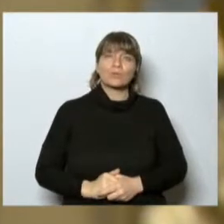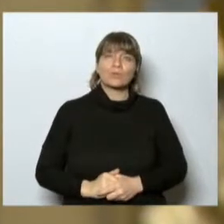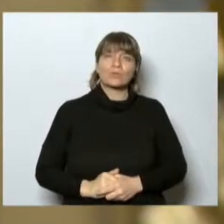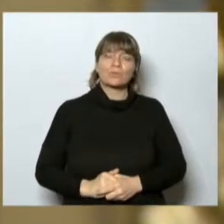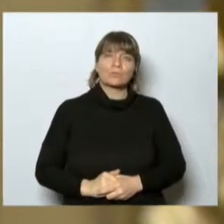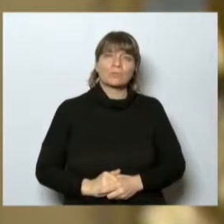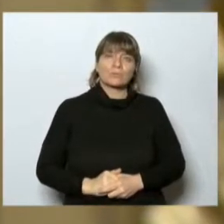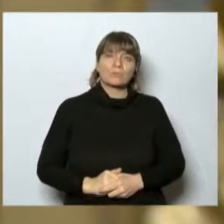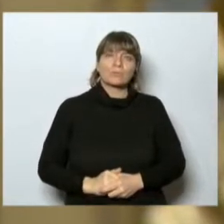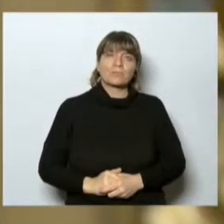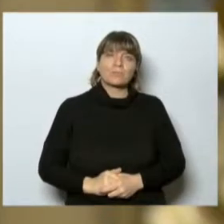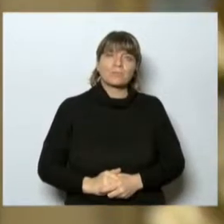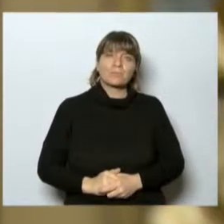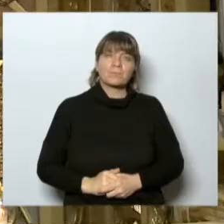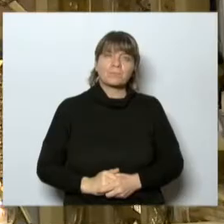nosotros.